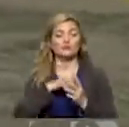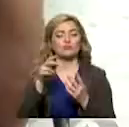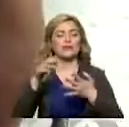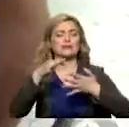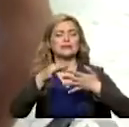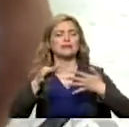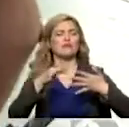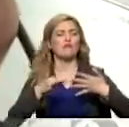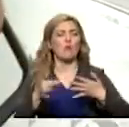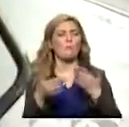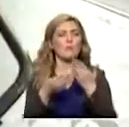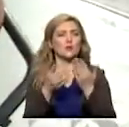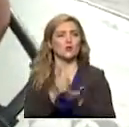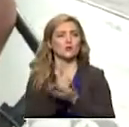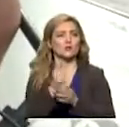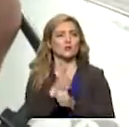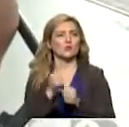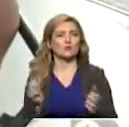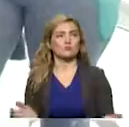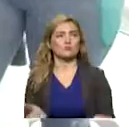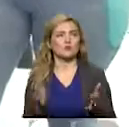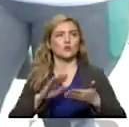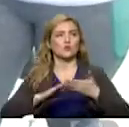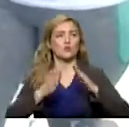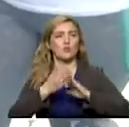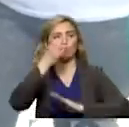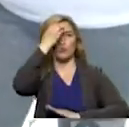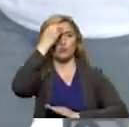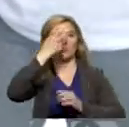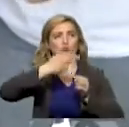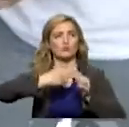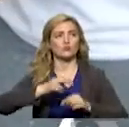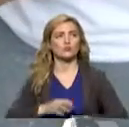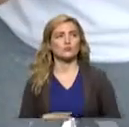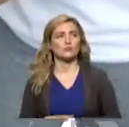se realizan para motivar la participación de la comunidad educativa